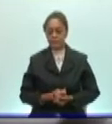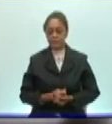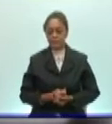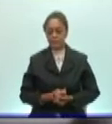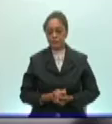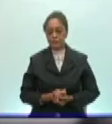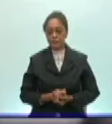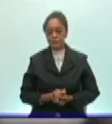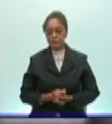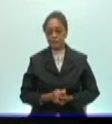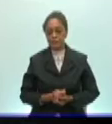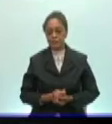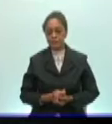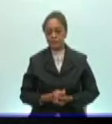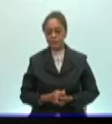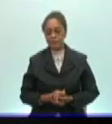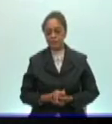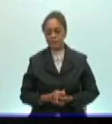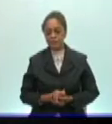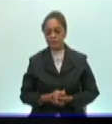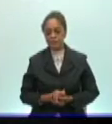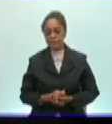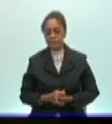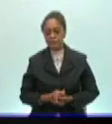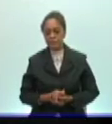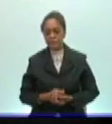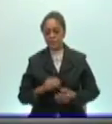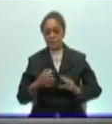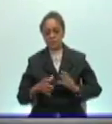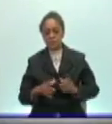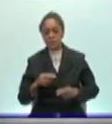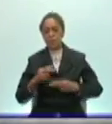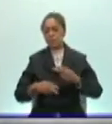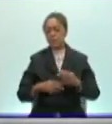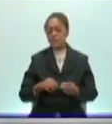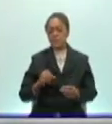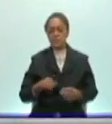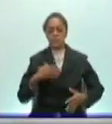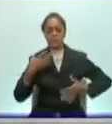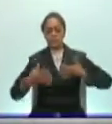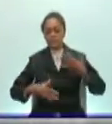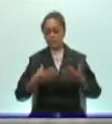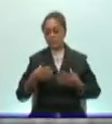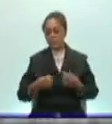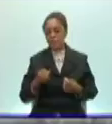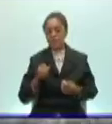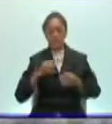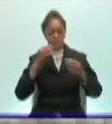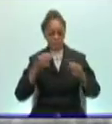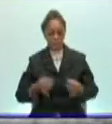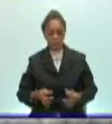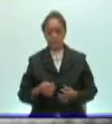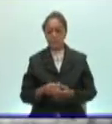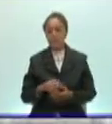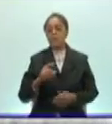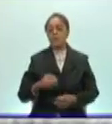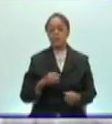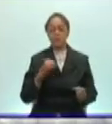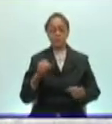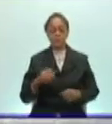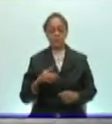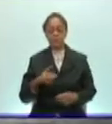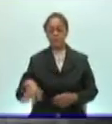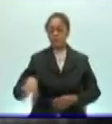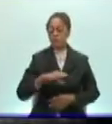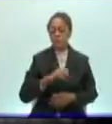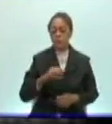Su manera de ser, su carácter, su alegría, su franqueza, su disposición de todos